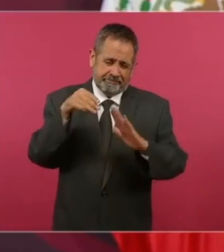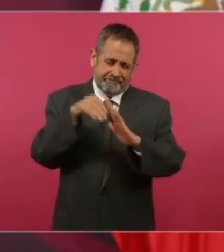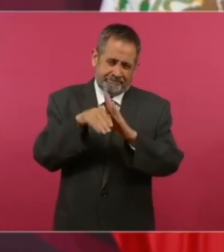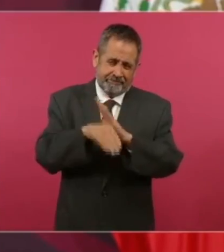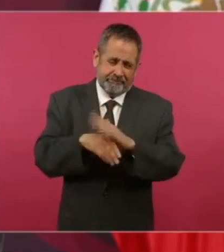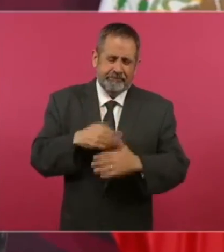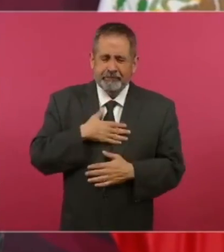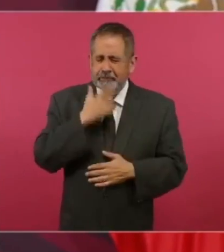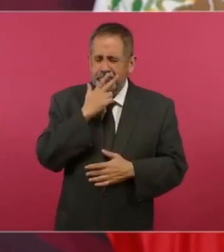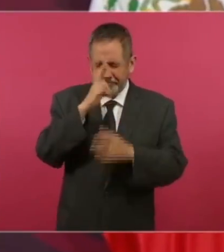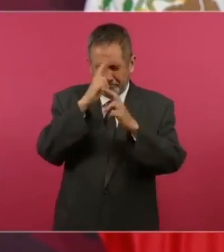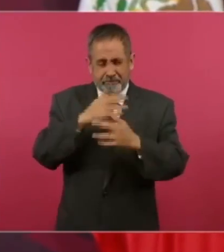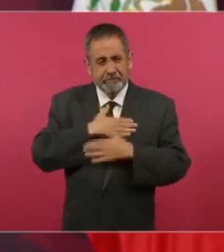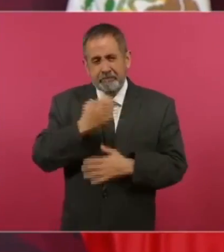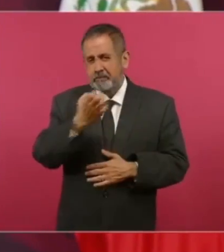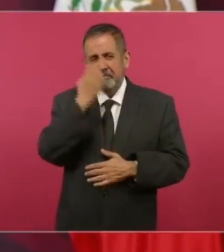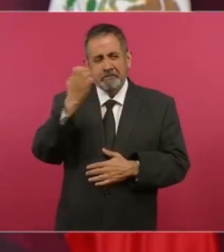mi alma mater?